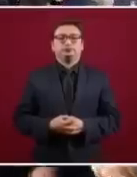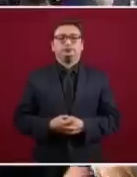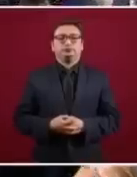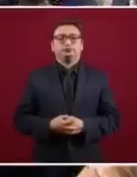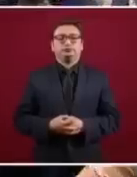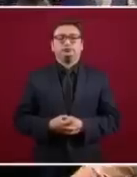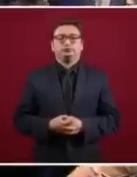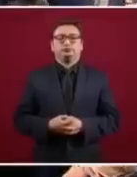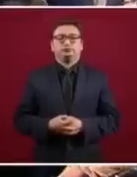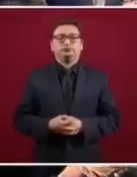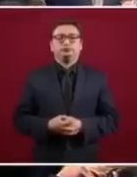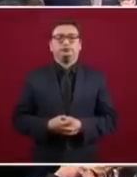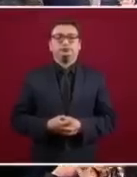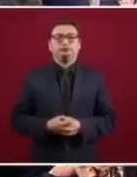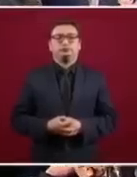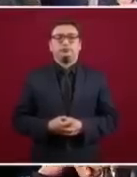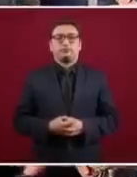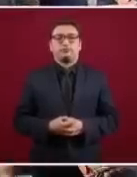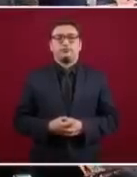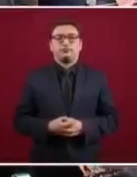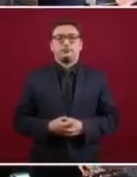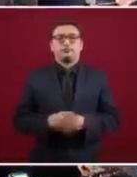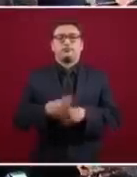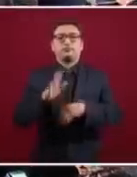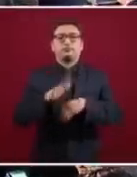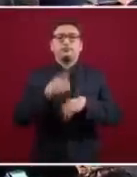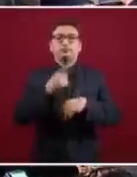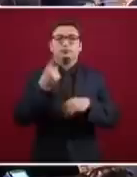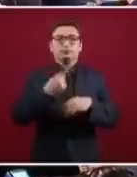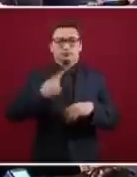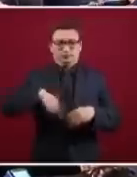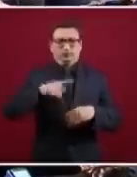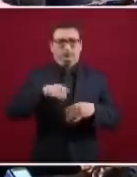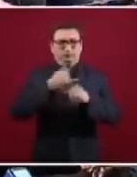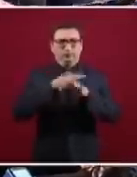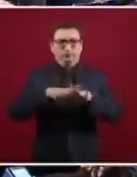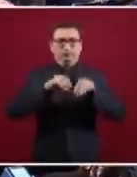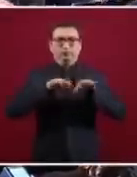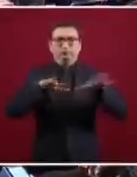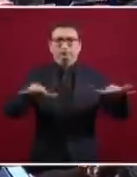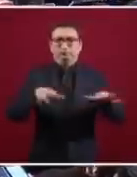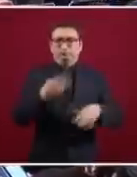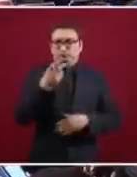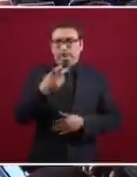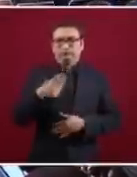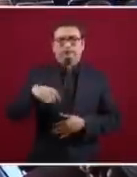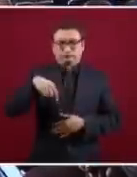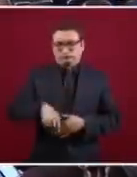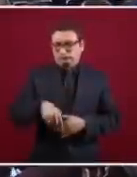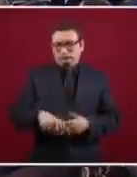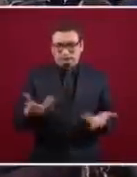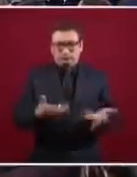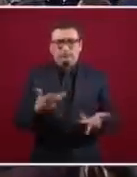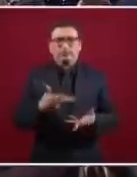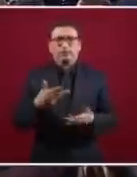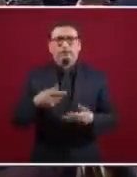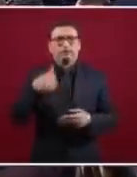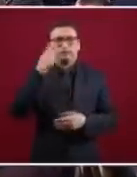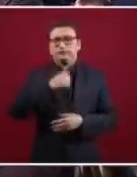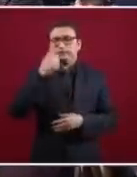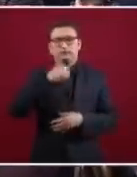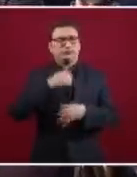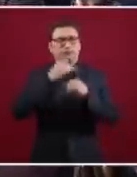por qué tenemos manera de informar y esto que hacemos están